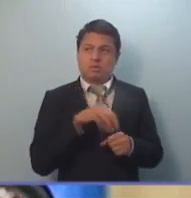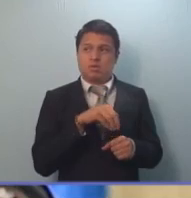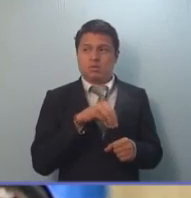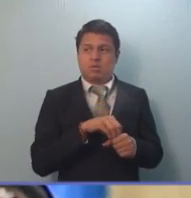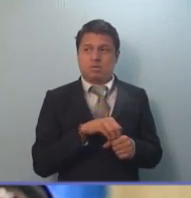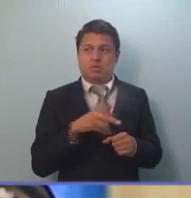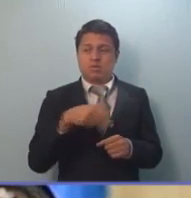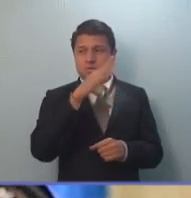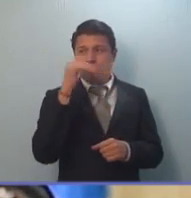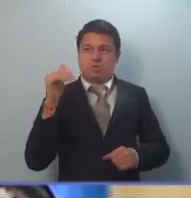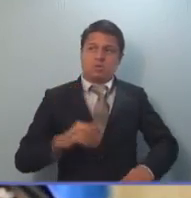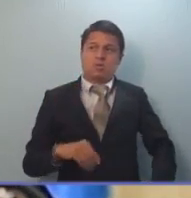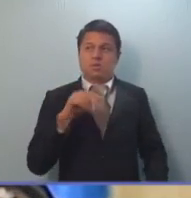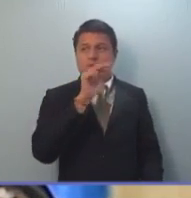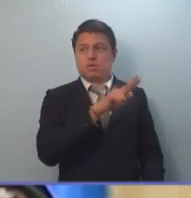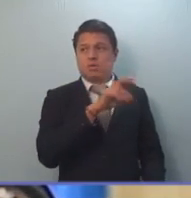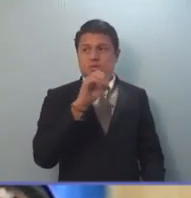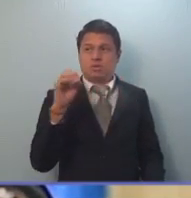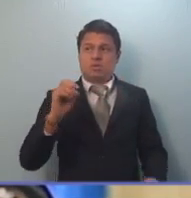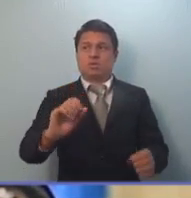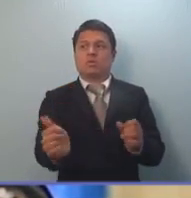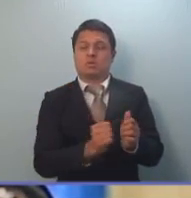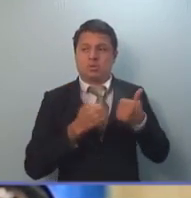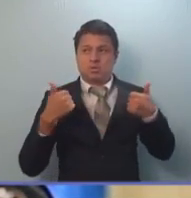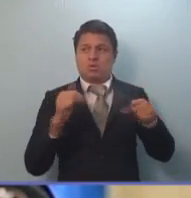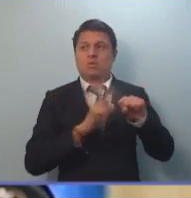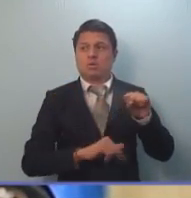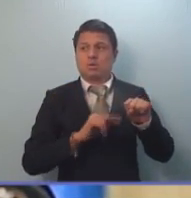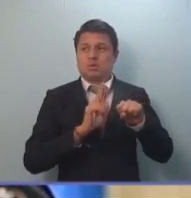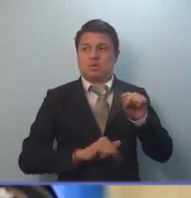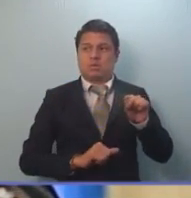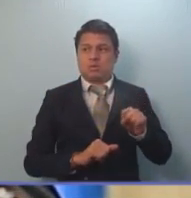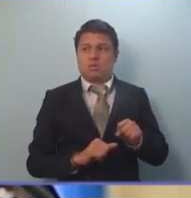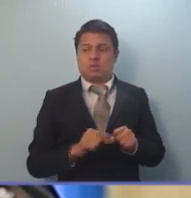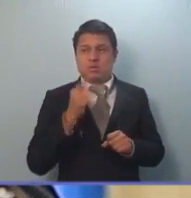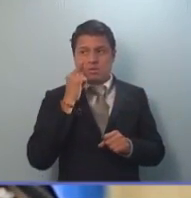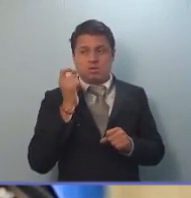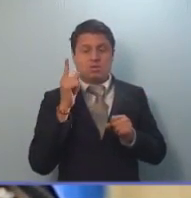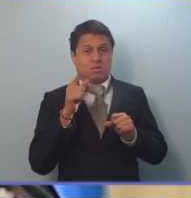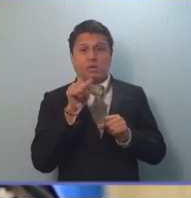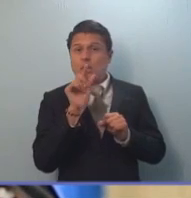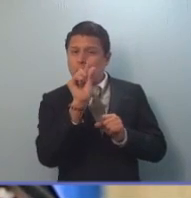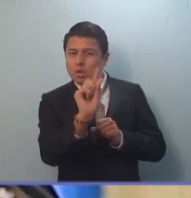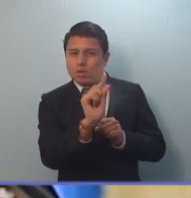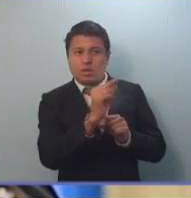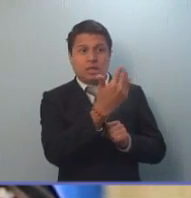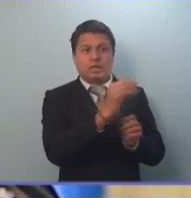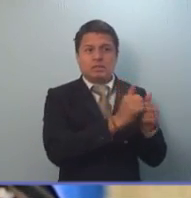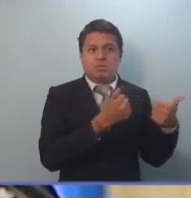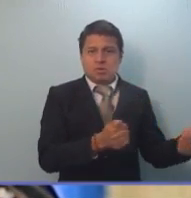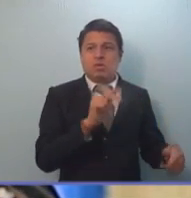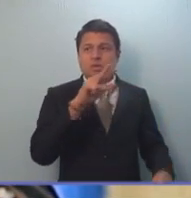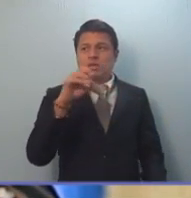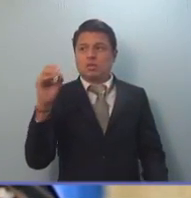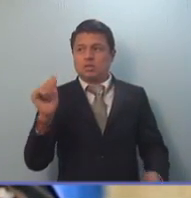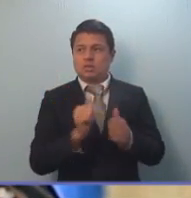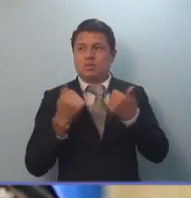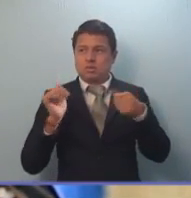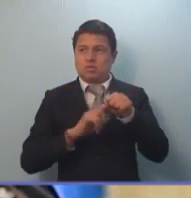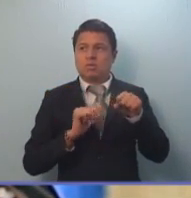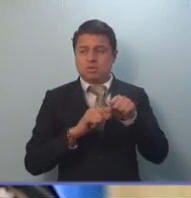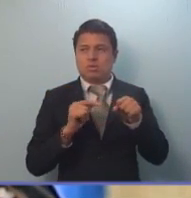de Estado son 300 millones de dólares. Hay una pequeña gran diferencia entre 15 millones y 300 millones de